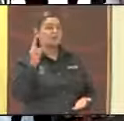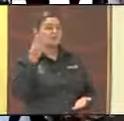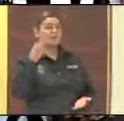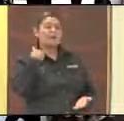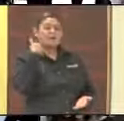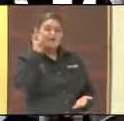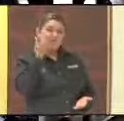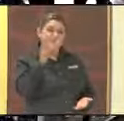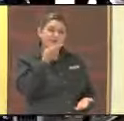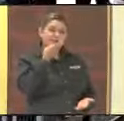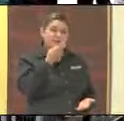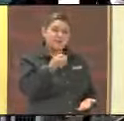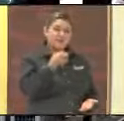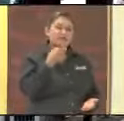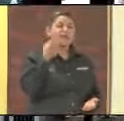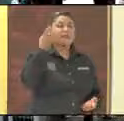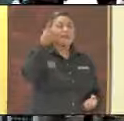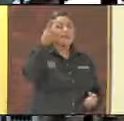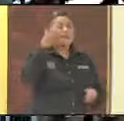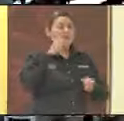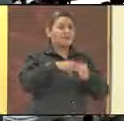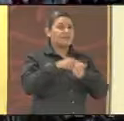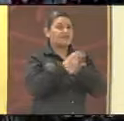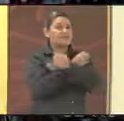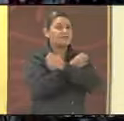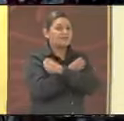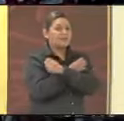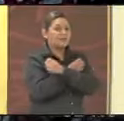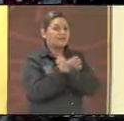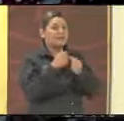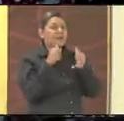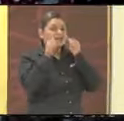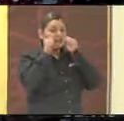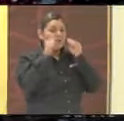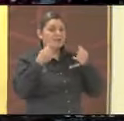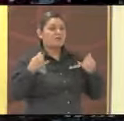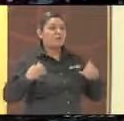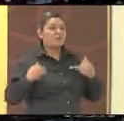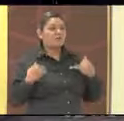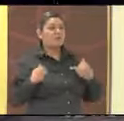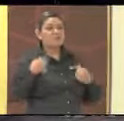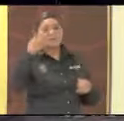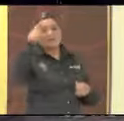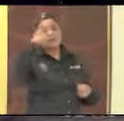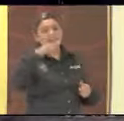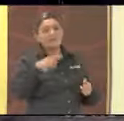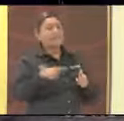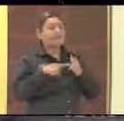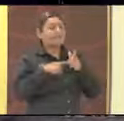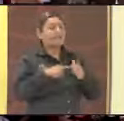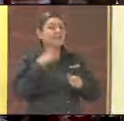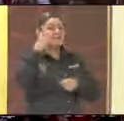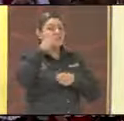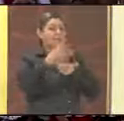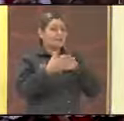les di instrucciones a la Dirección de Educación y de Atención a la Juventud para que en el siguiente ciclo,